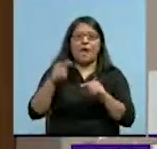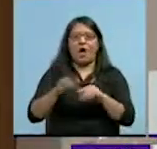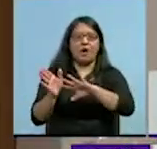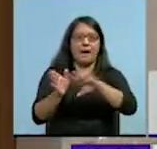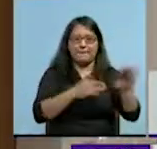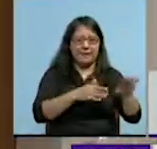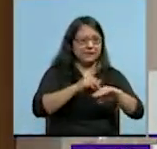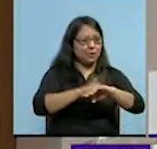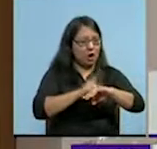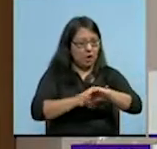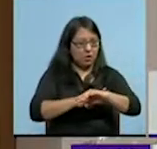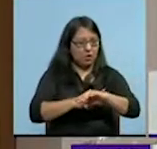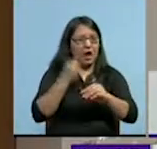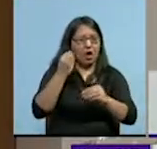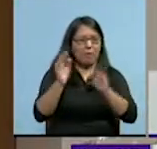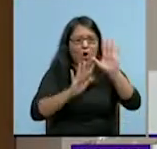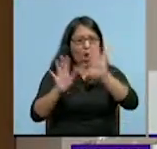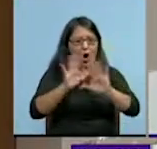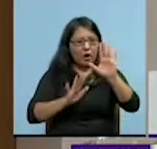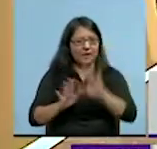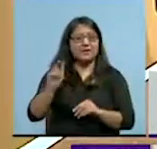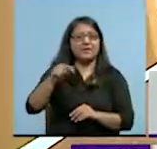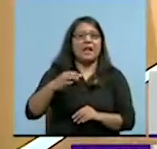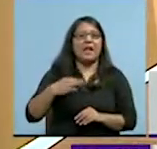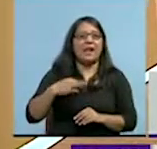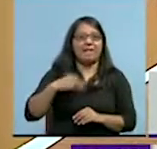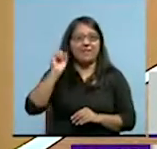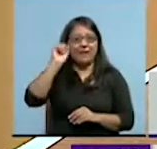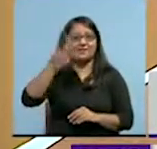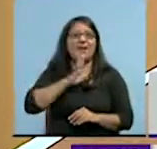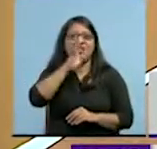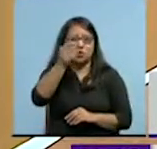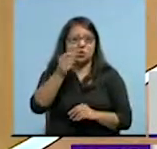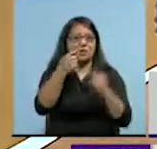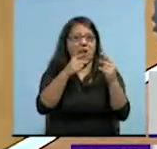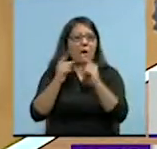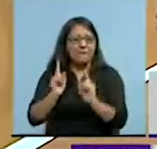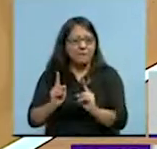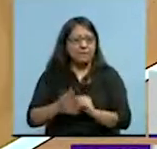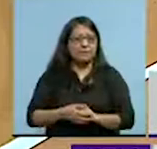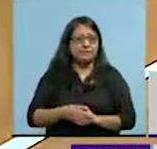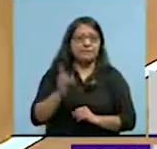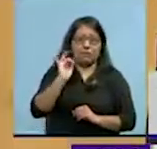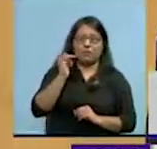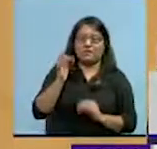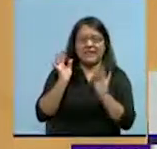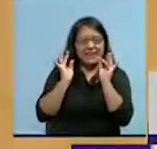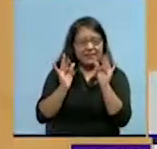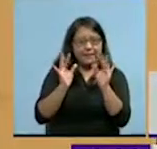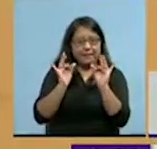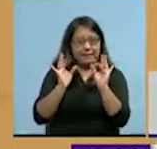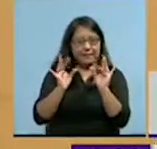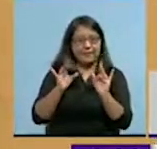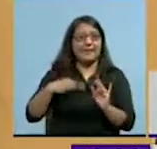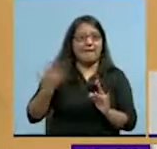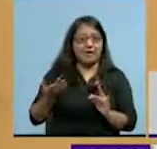te cuesta acomodarse a la vida en este caso de rusia sí sí es cuesta cuesta es un poco uno